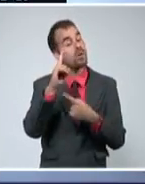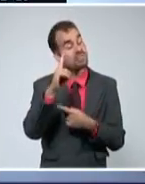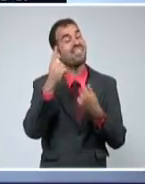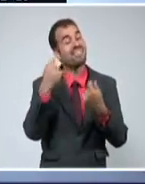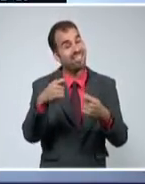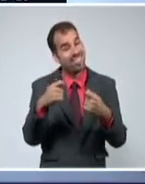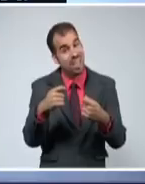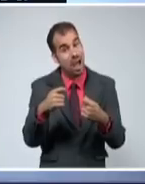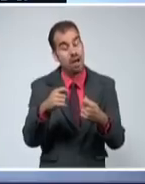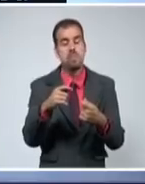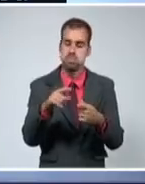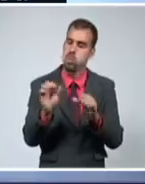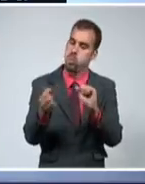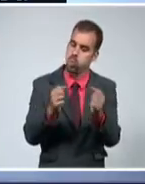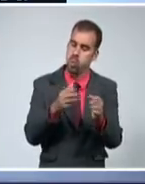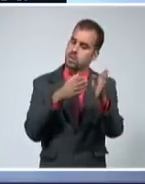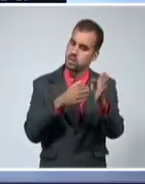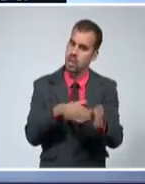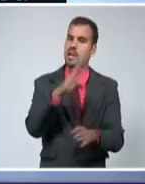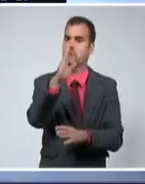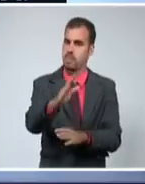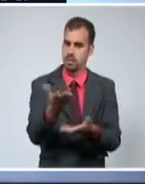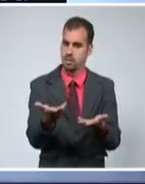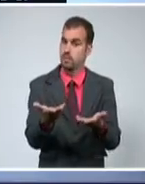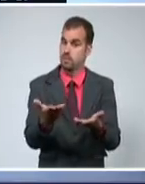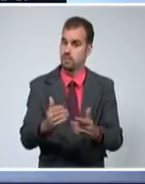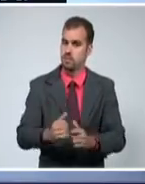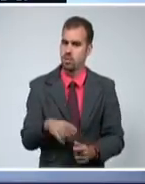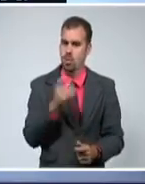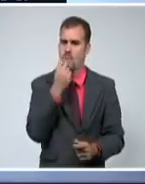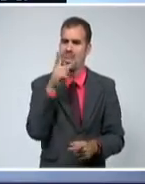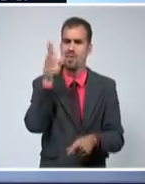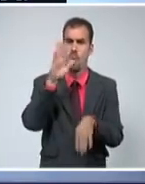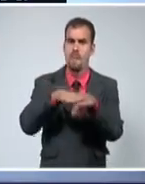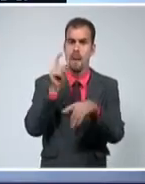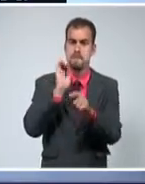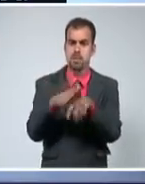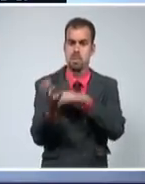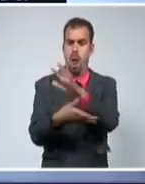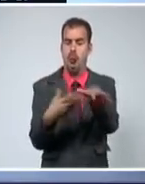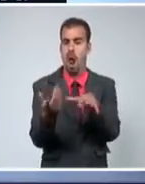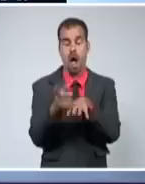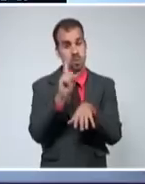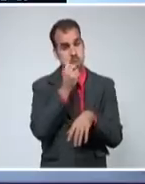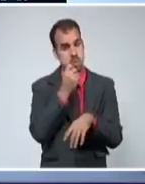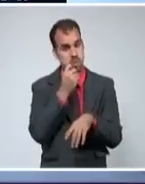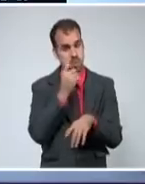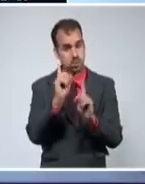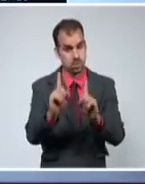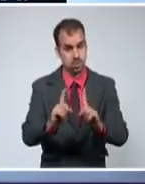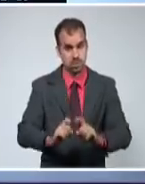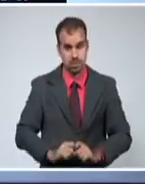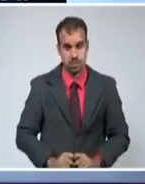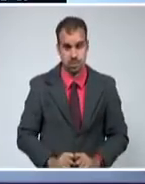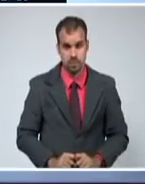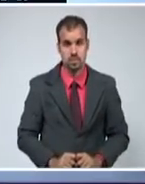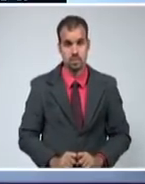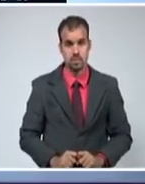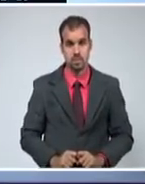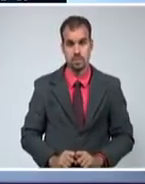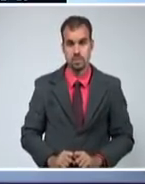propia constitución que regula sus derechos es apenas un gozo muy limitado de algunos de estos delitos